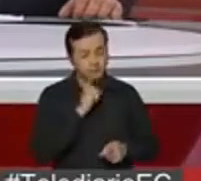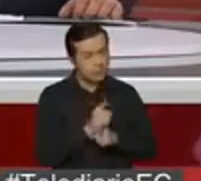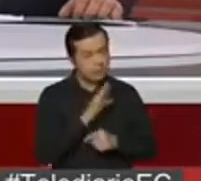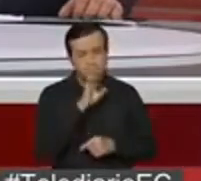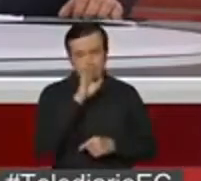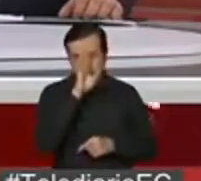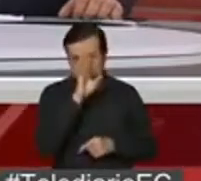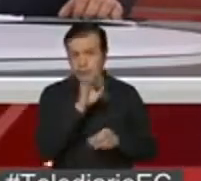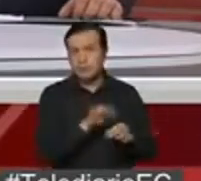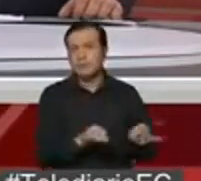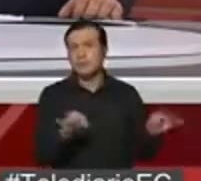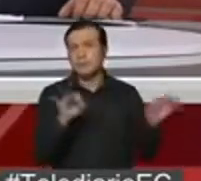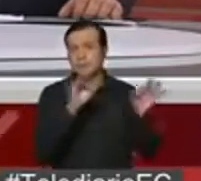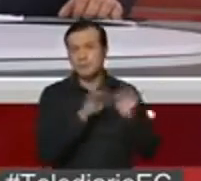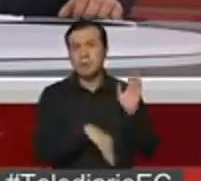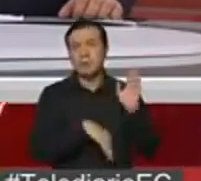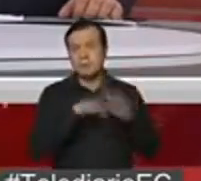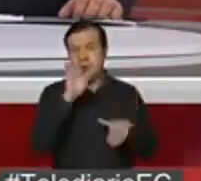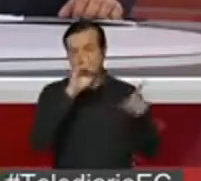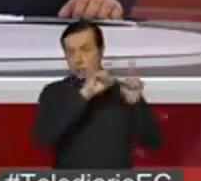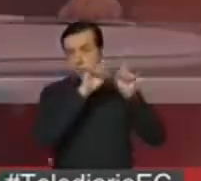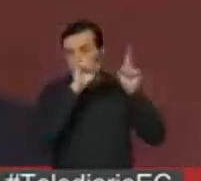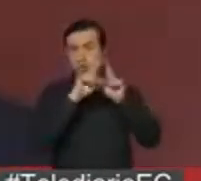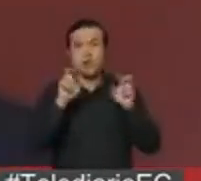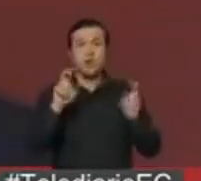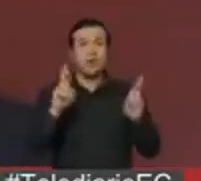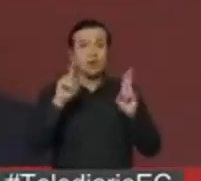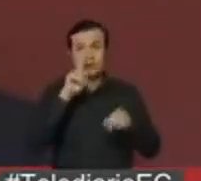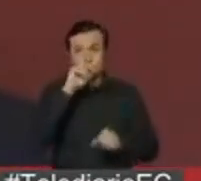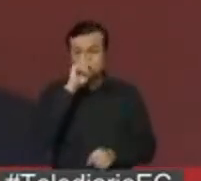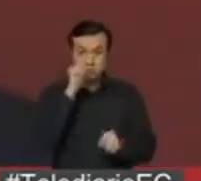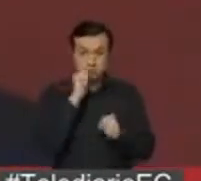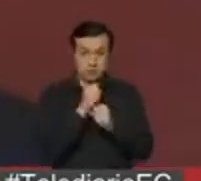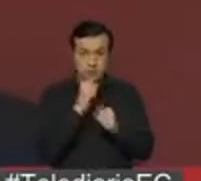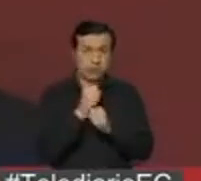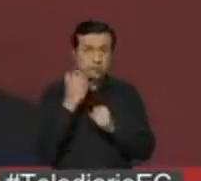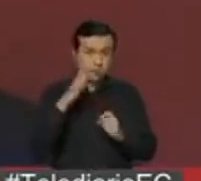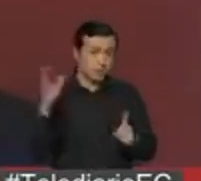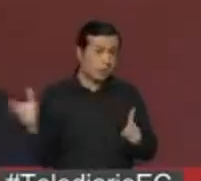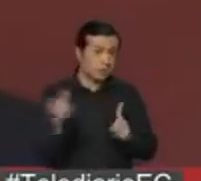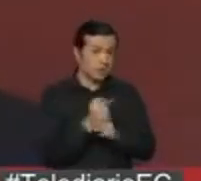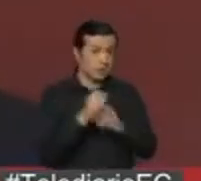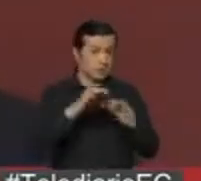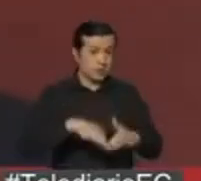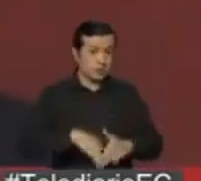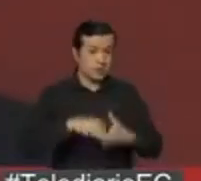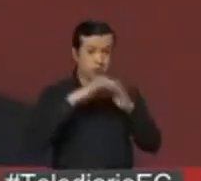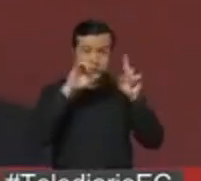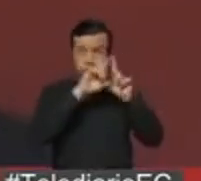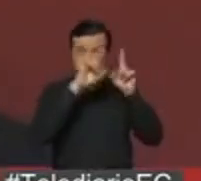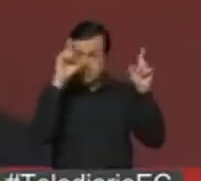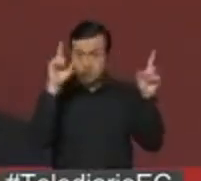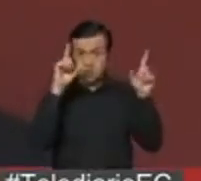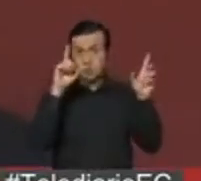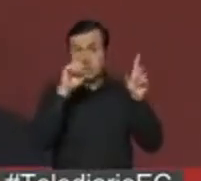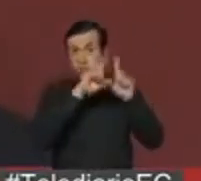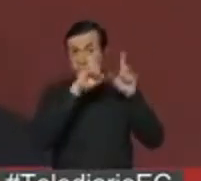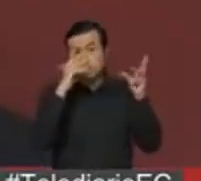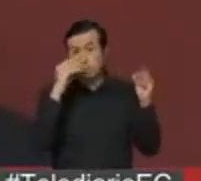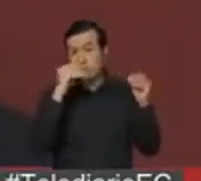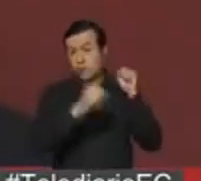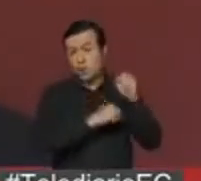es conveniente que existan más competidores y ojalá los trabajadores logren reactivar la compañía, una compañía de tantos años que